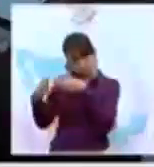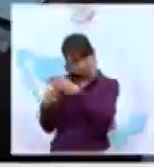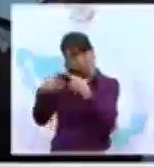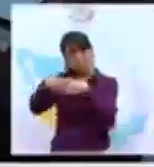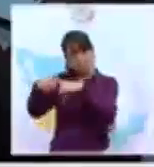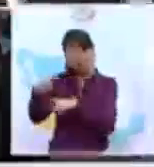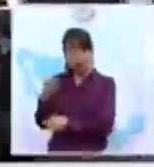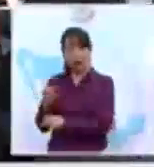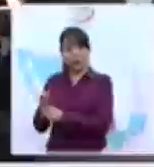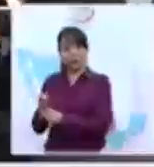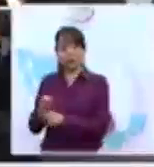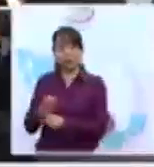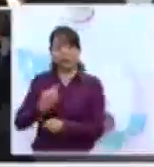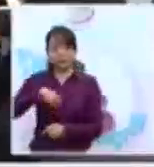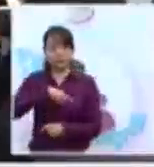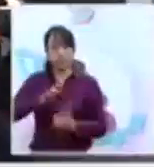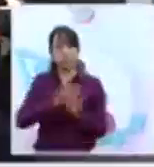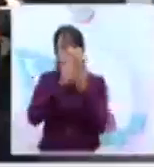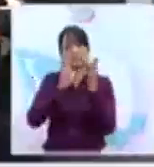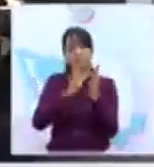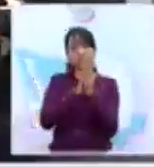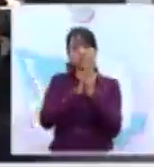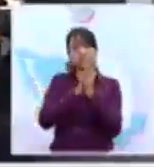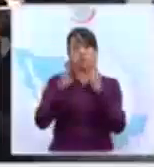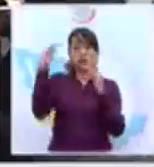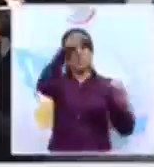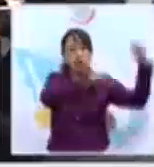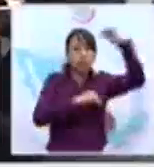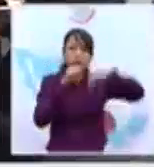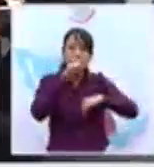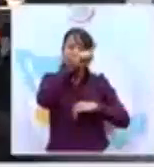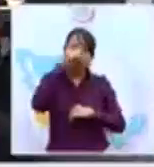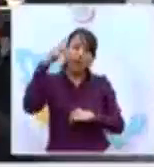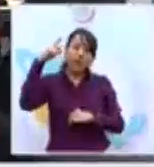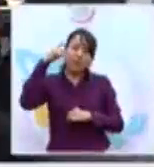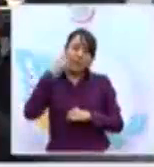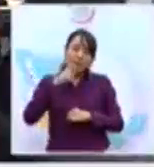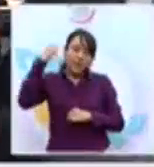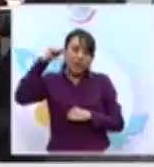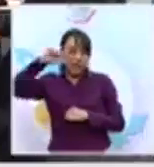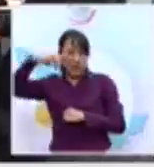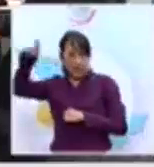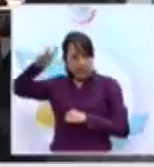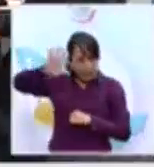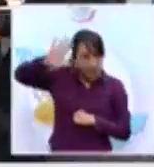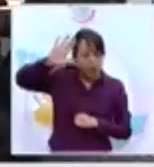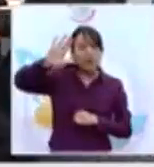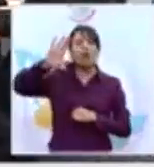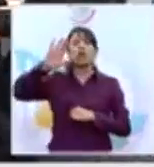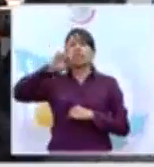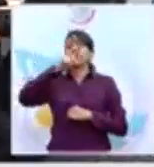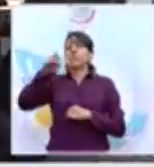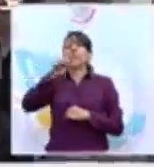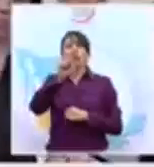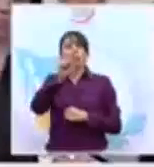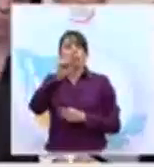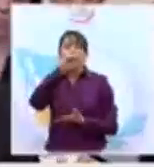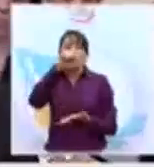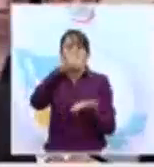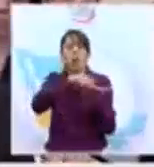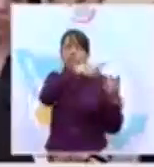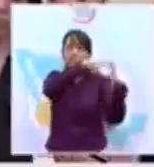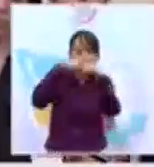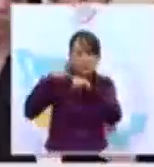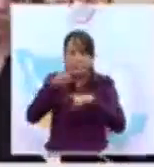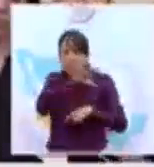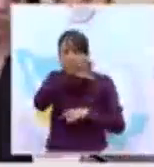montaña de Guerrero, ahí en 120 localidades, como parte del programa México Sin Hambre, con